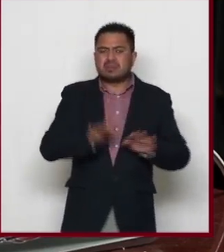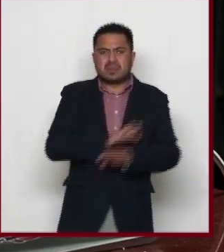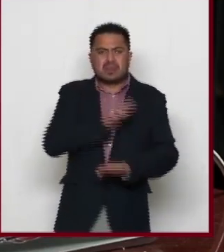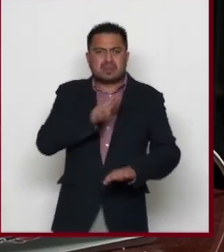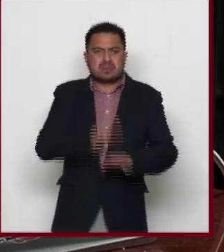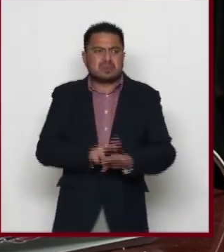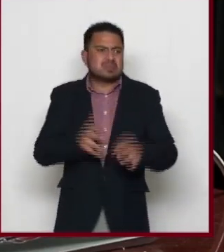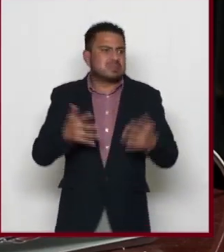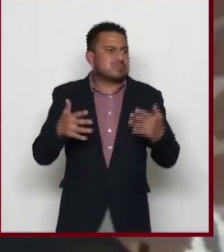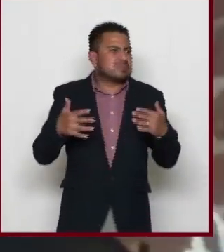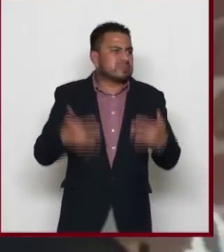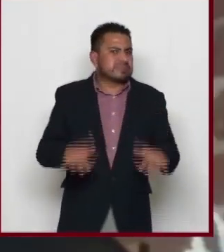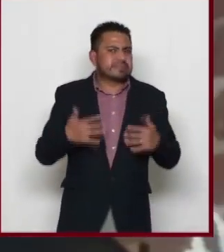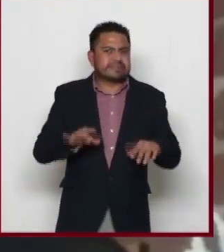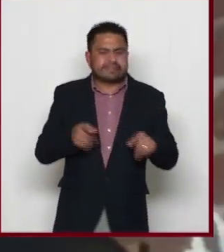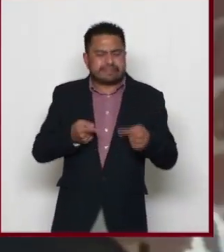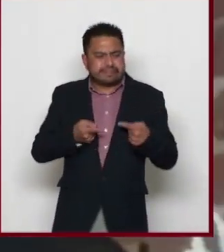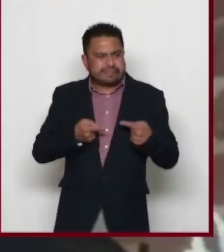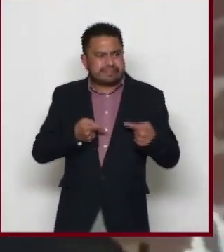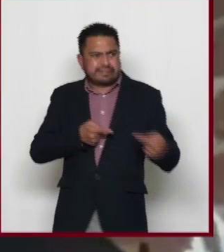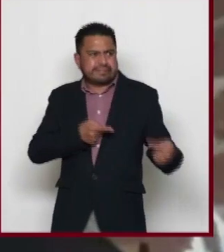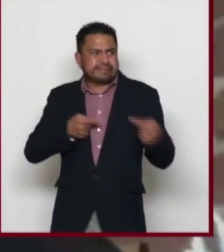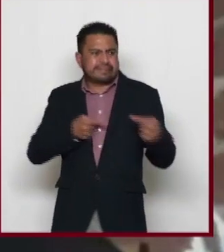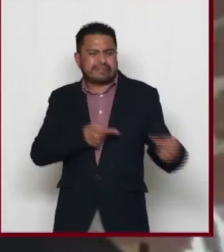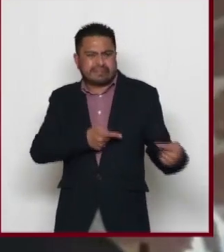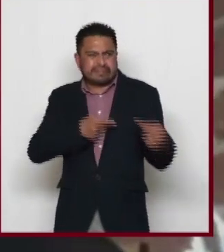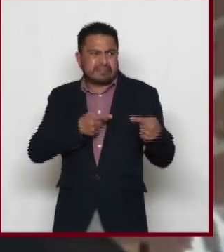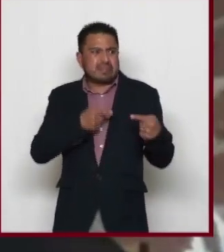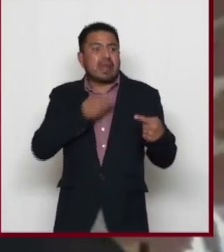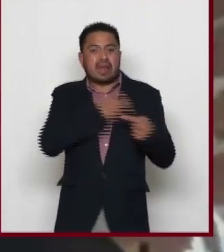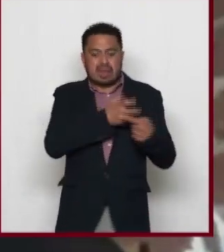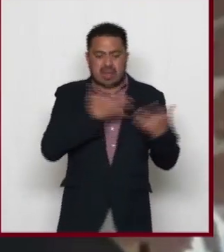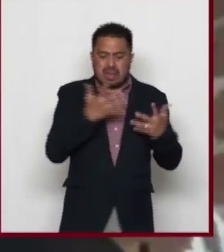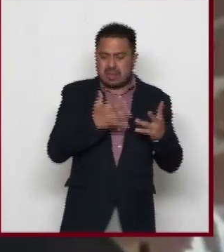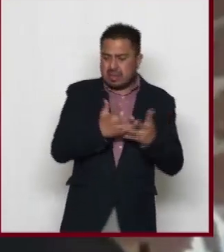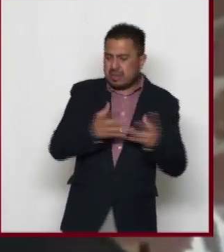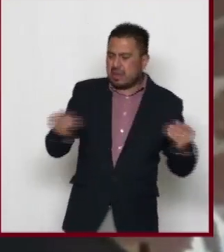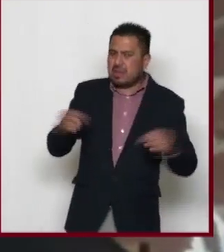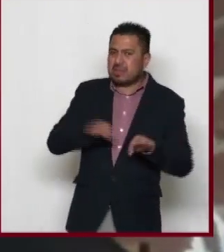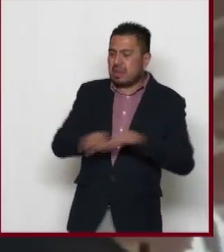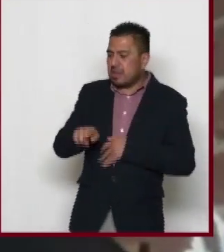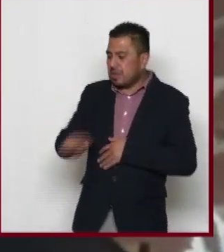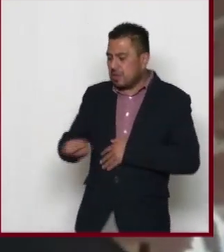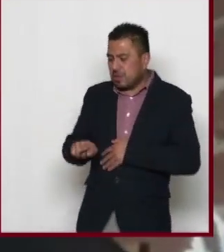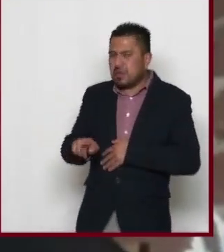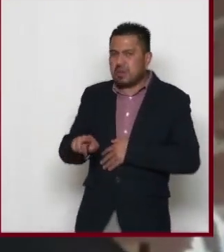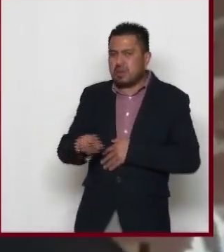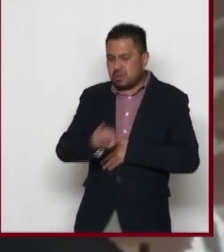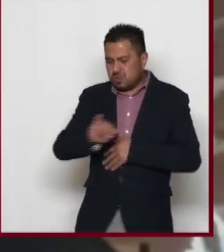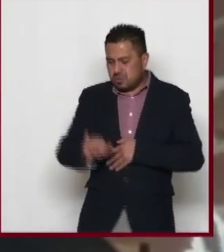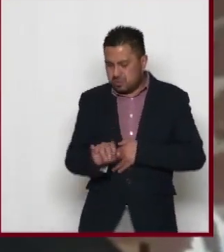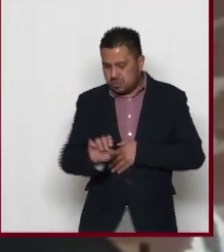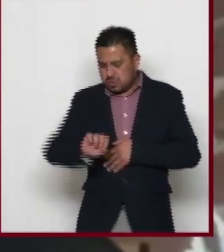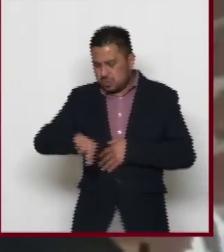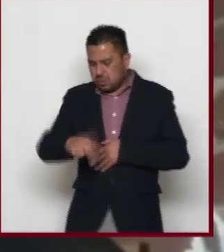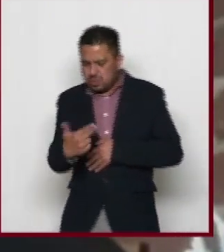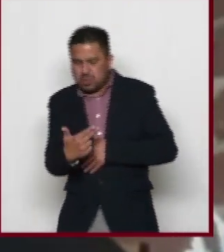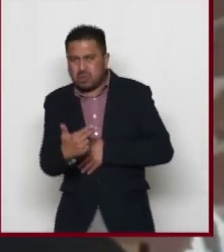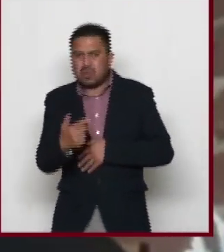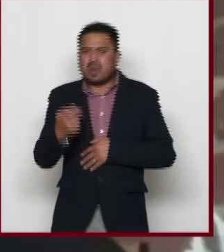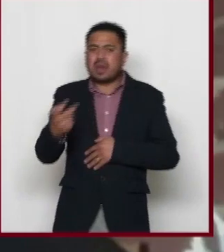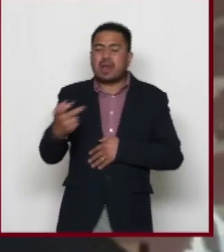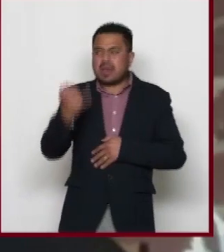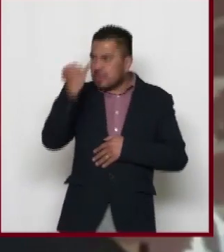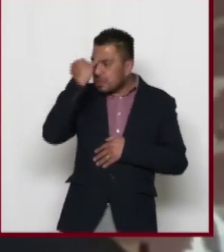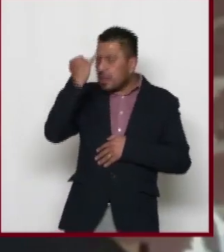se había dado cuenta de eso y hubo una enorme pelea. Digo, Newton hizo desaparecer los trabajos de